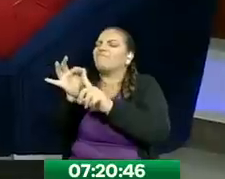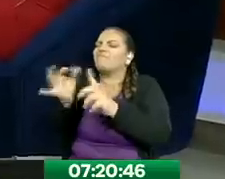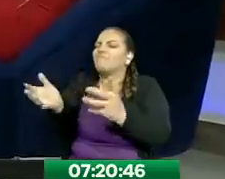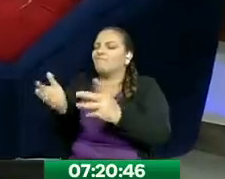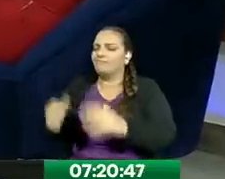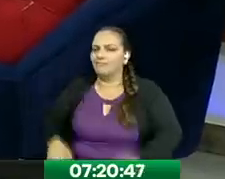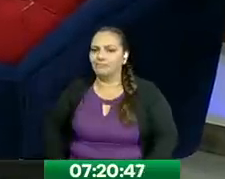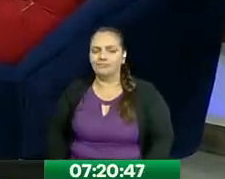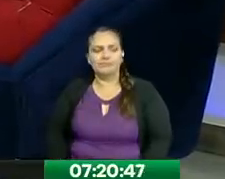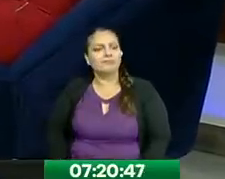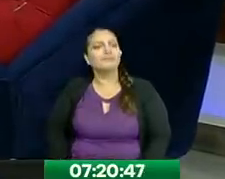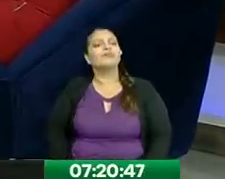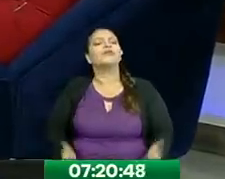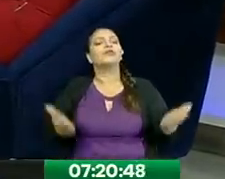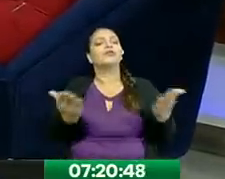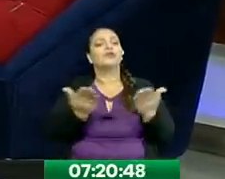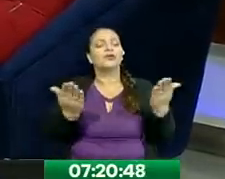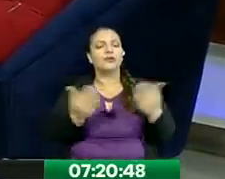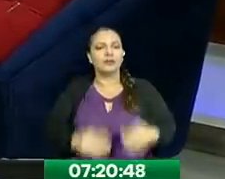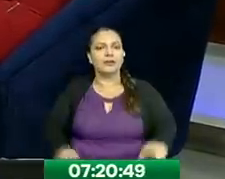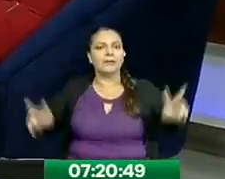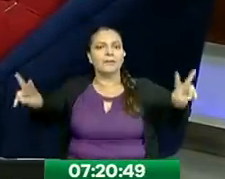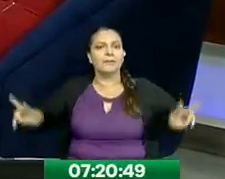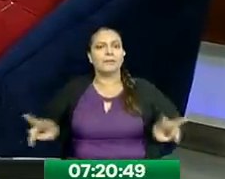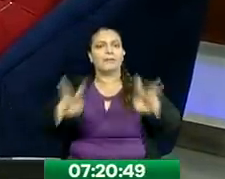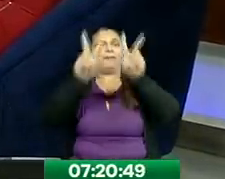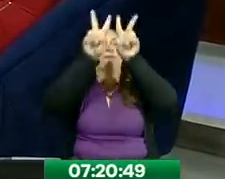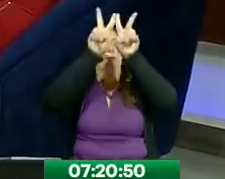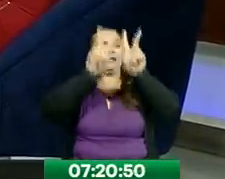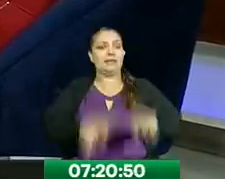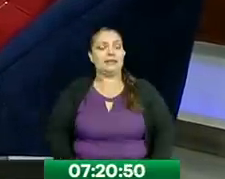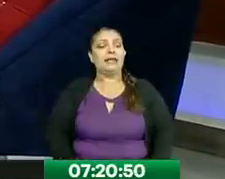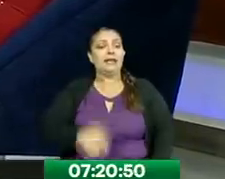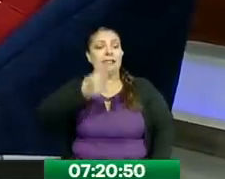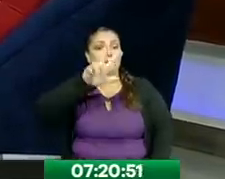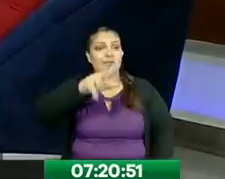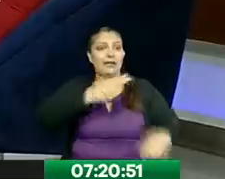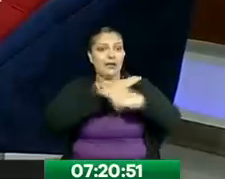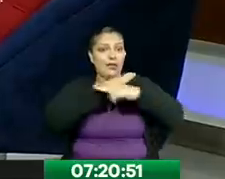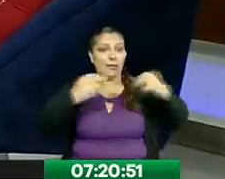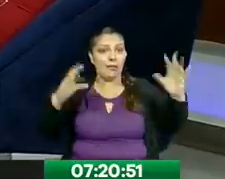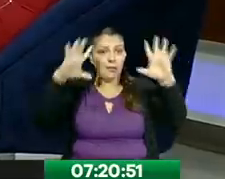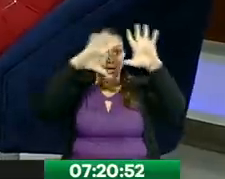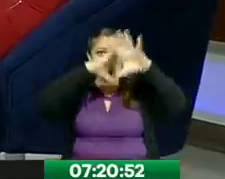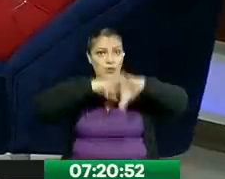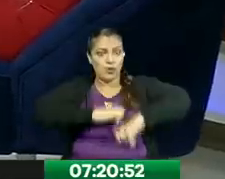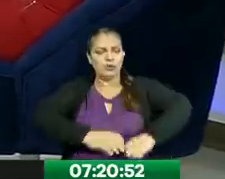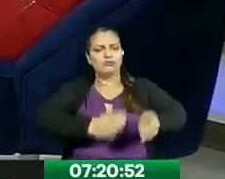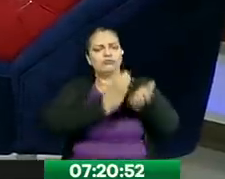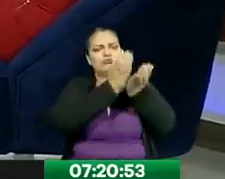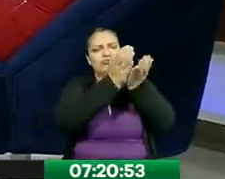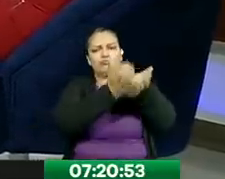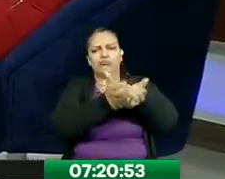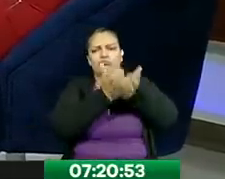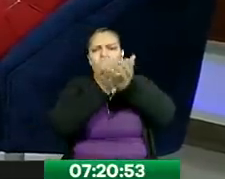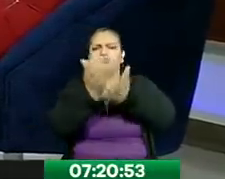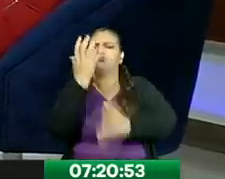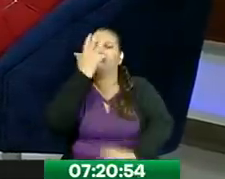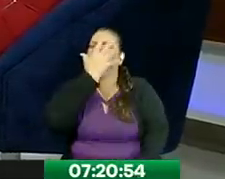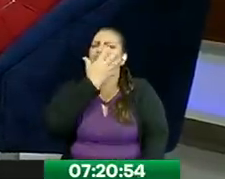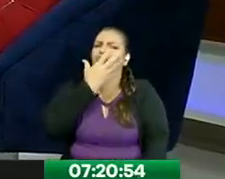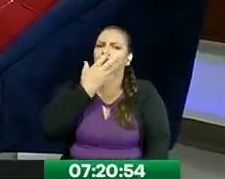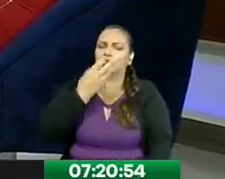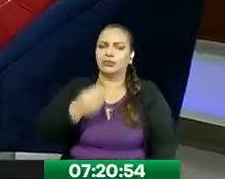noche veneciana en vinces de 3 de noviembre en la cual hay un general tico nocturno pues que es muy lindo no y también en la playa de revés en palencia pues